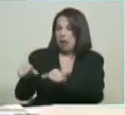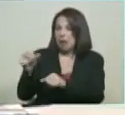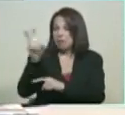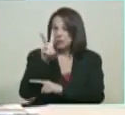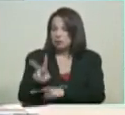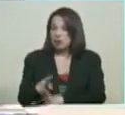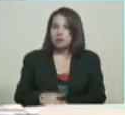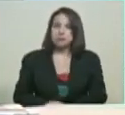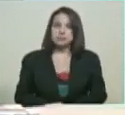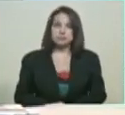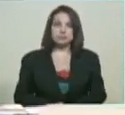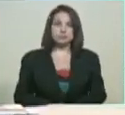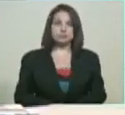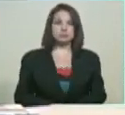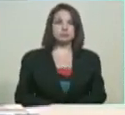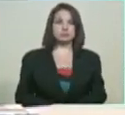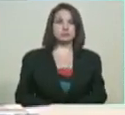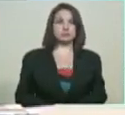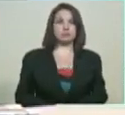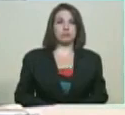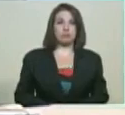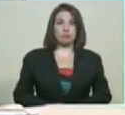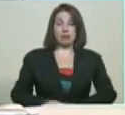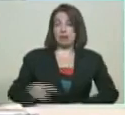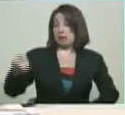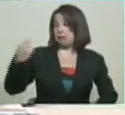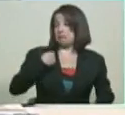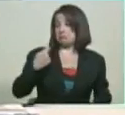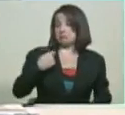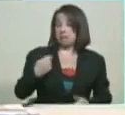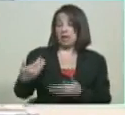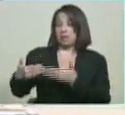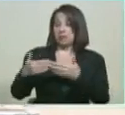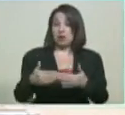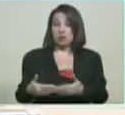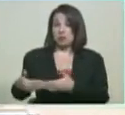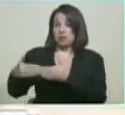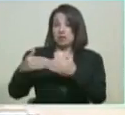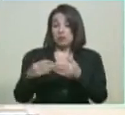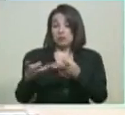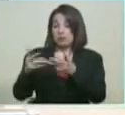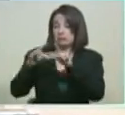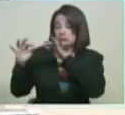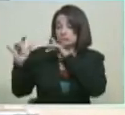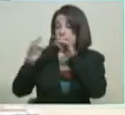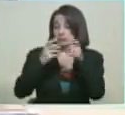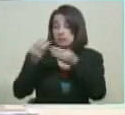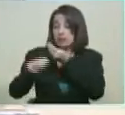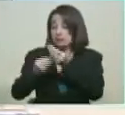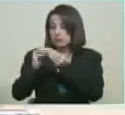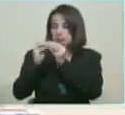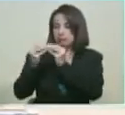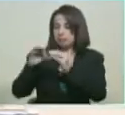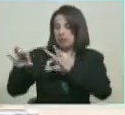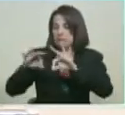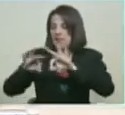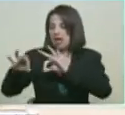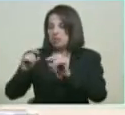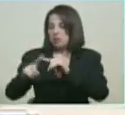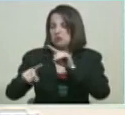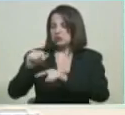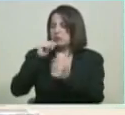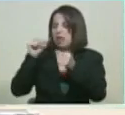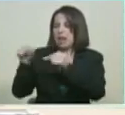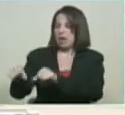de la oligarquía colombiana con dinero que vienen de los gringos están conspirando así como tendremos nuestras manos para la